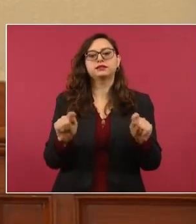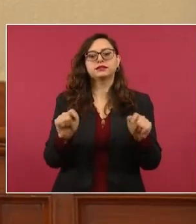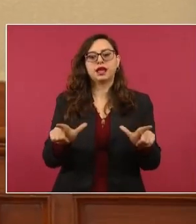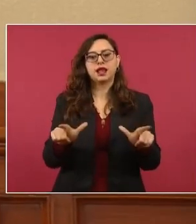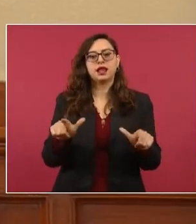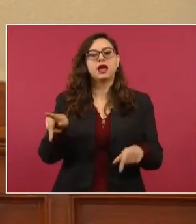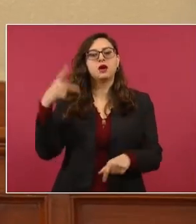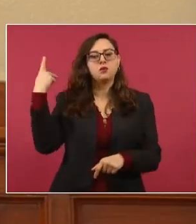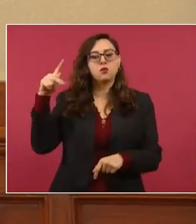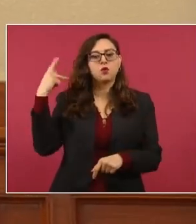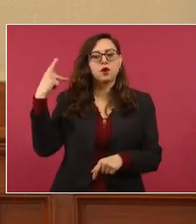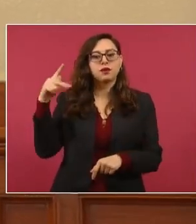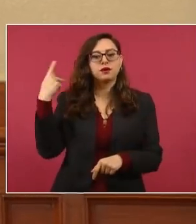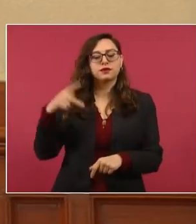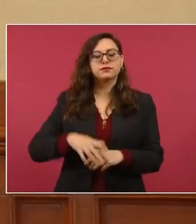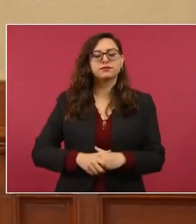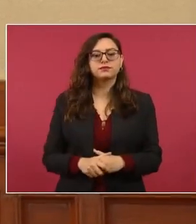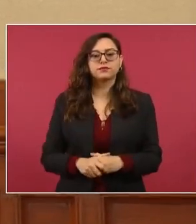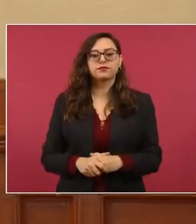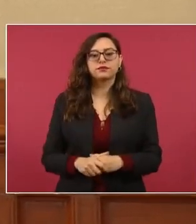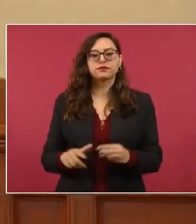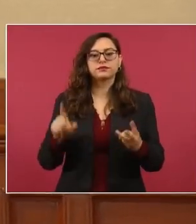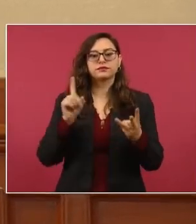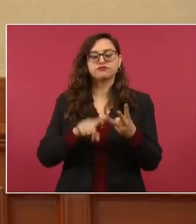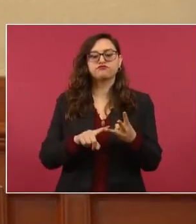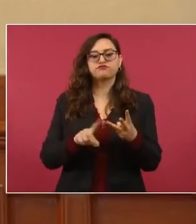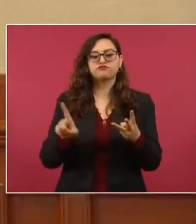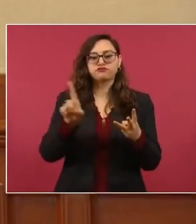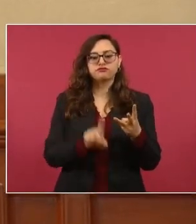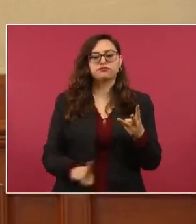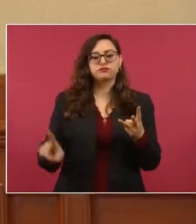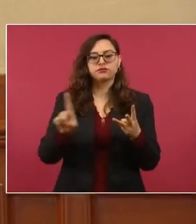y Puebla. Y el domingo